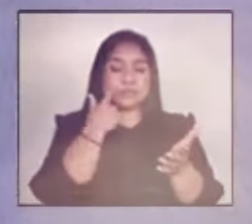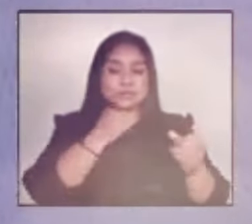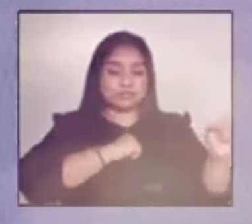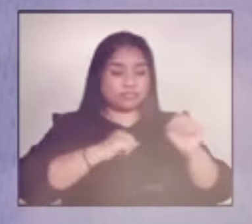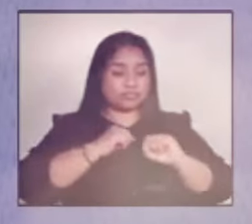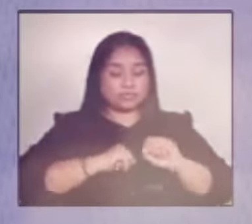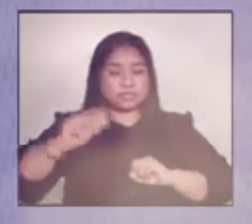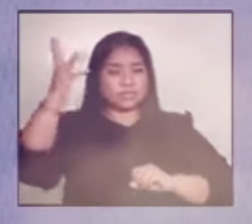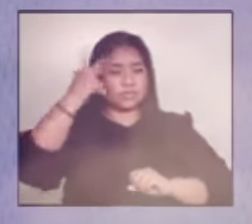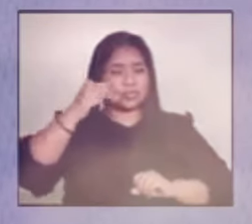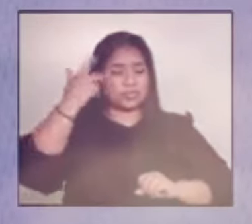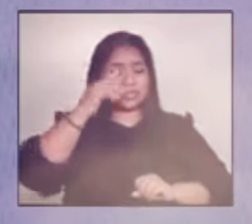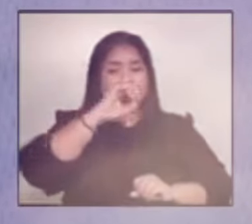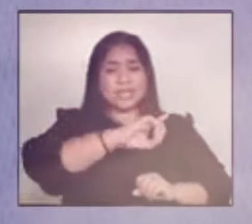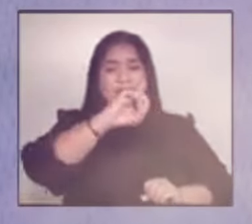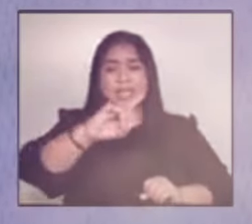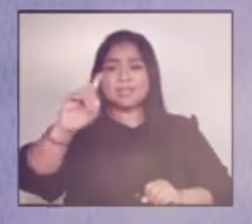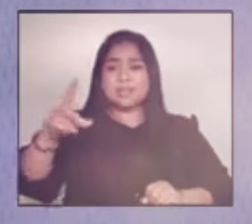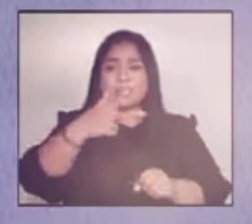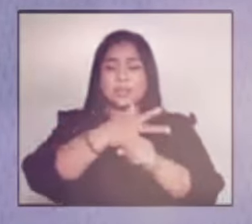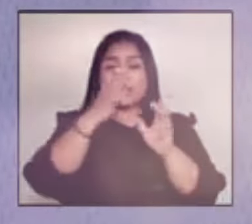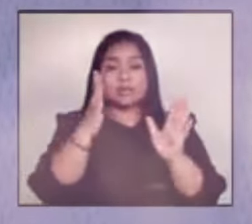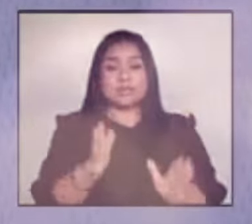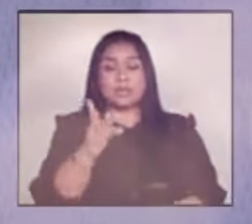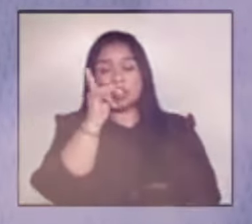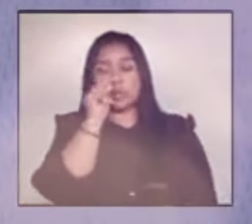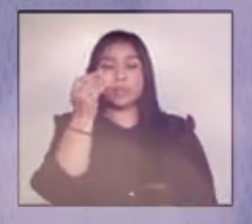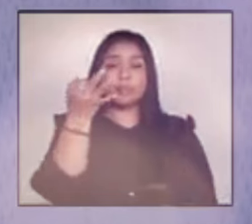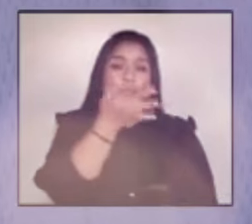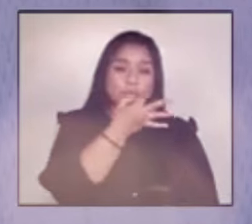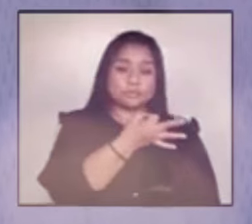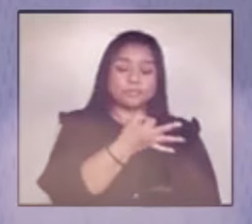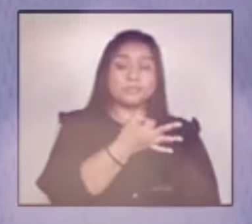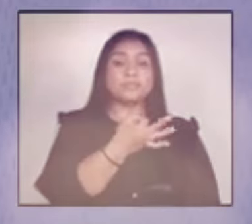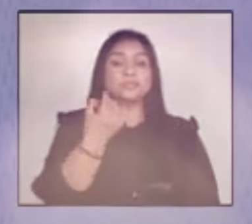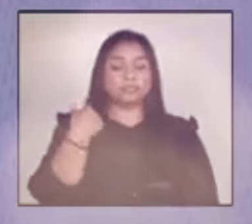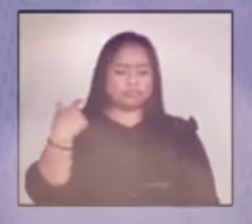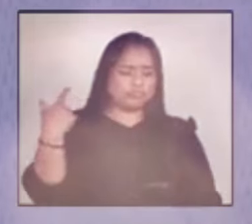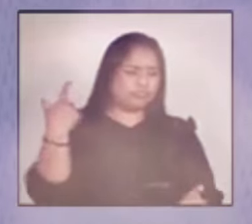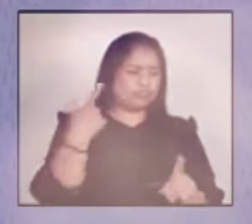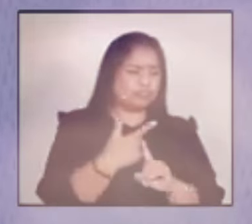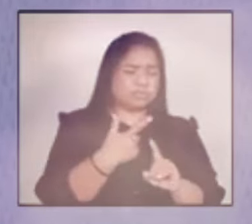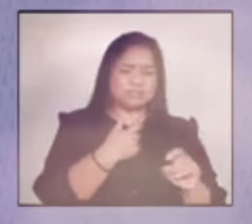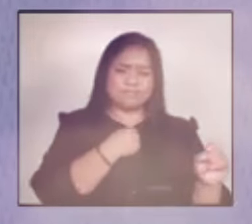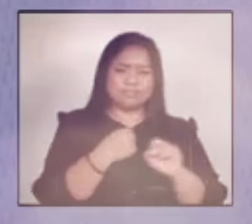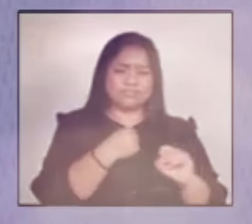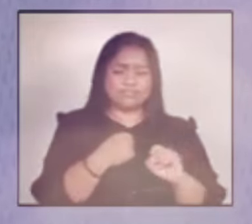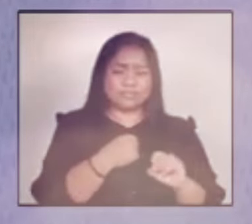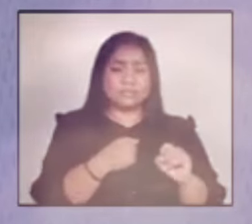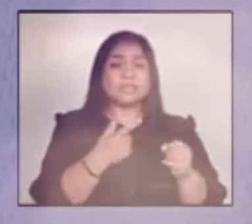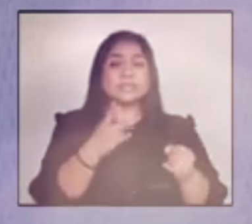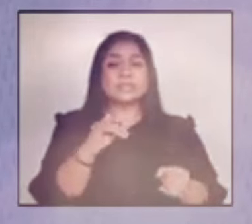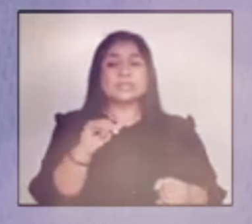cada guatemalteco y de cada guatemalteca, que logre romper la dinámica de